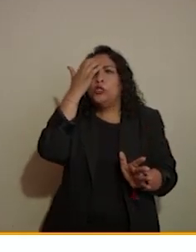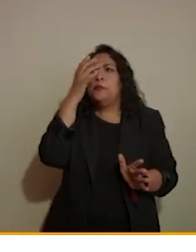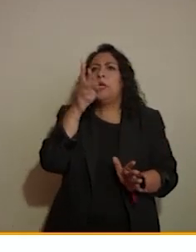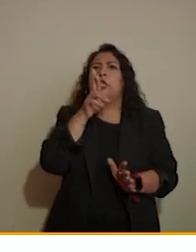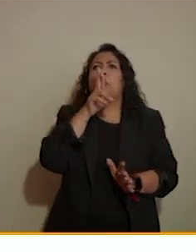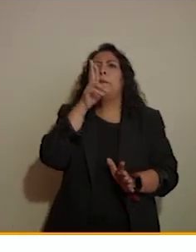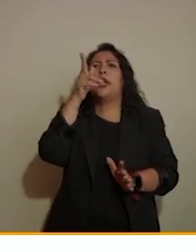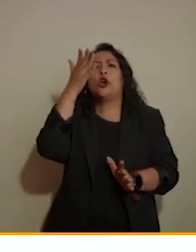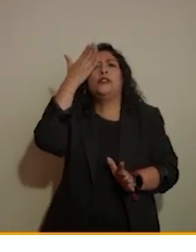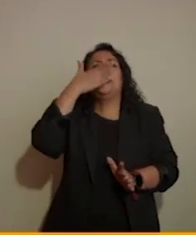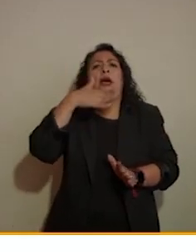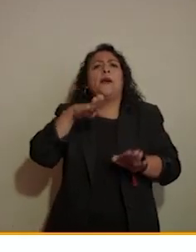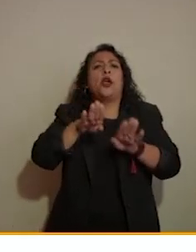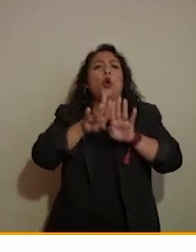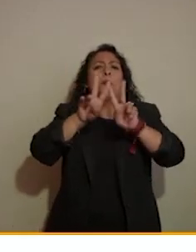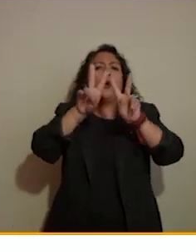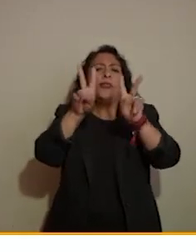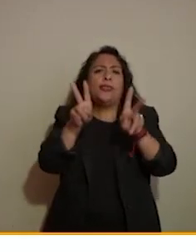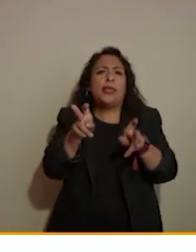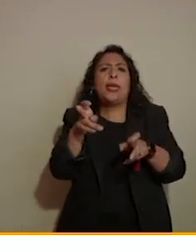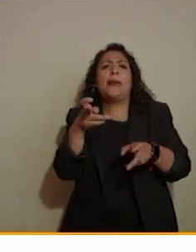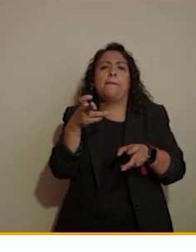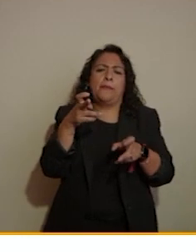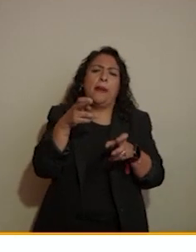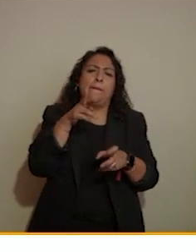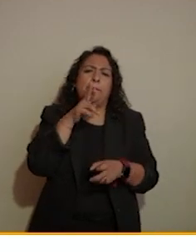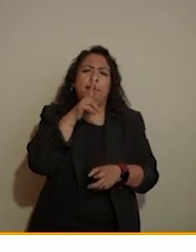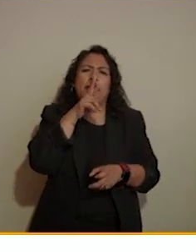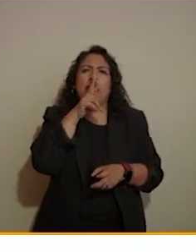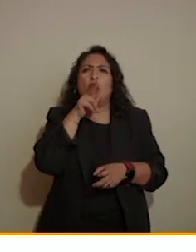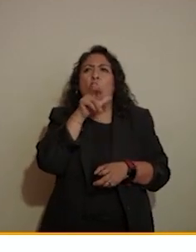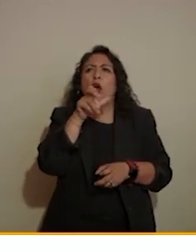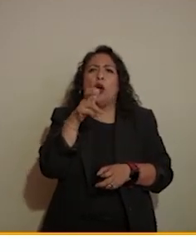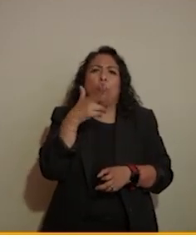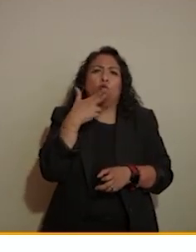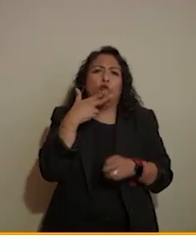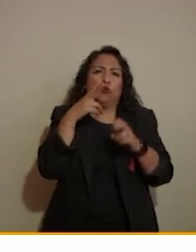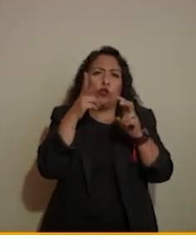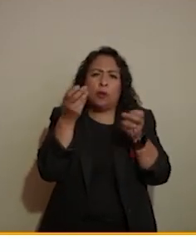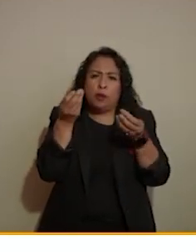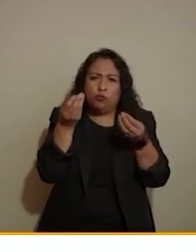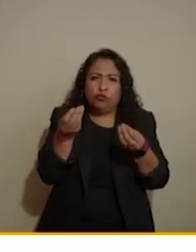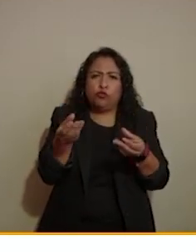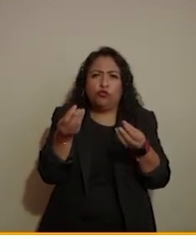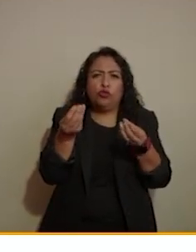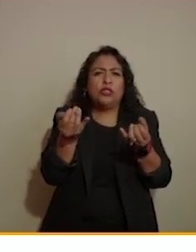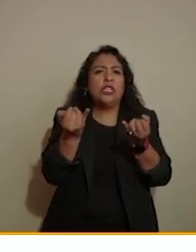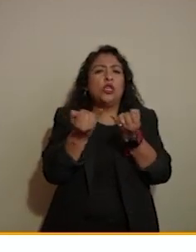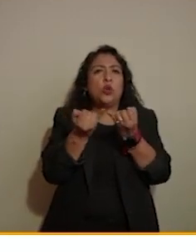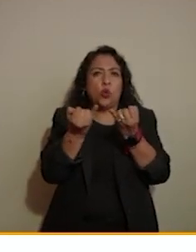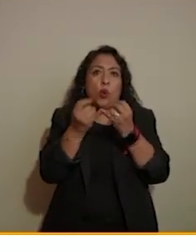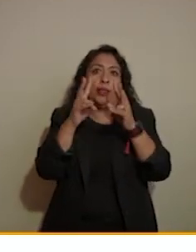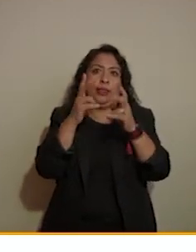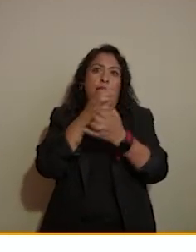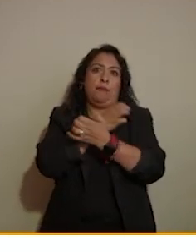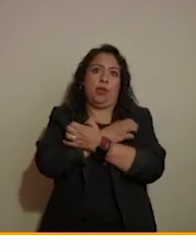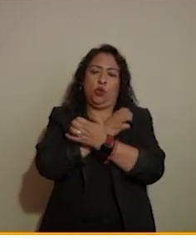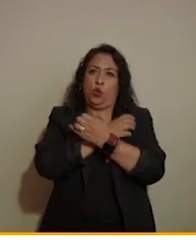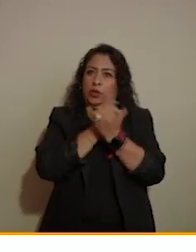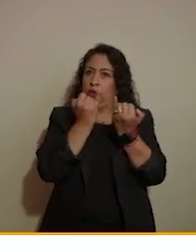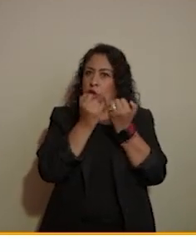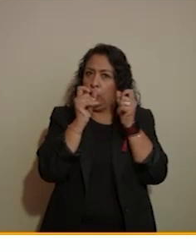mejor dominio de las temáticas, un mejor abordaje de las temáticas y contribuyen también al tema educativo.